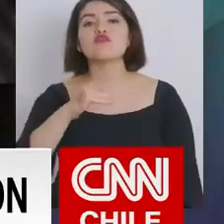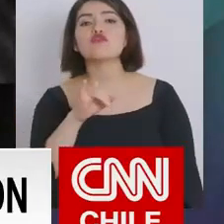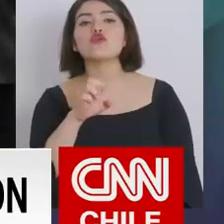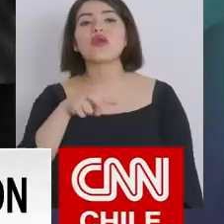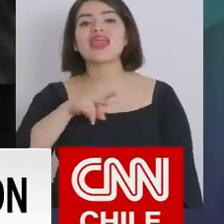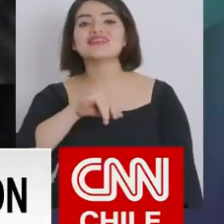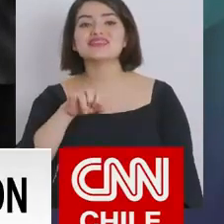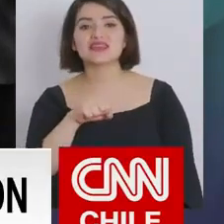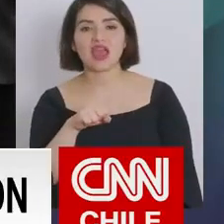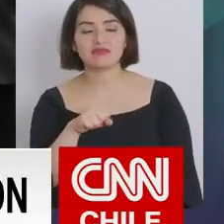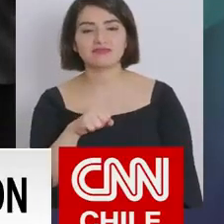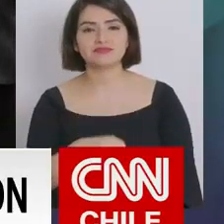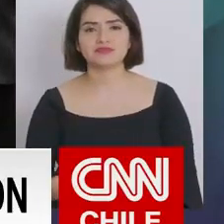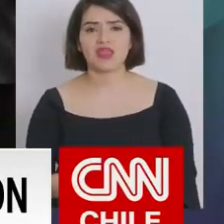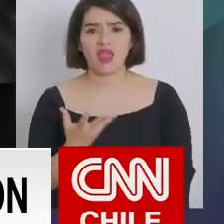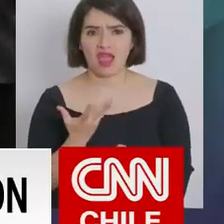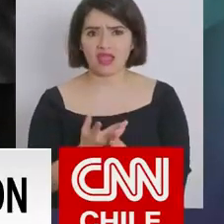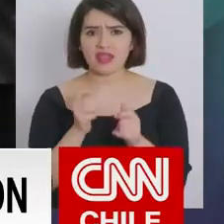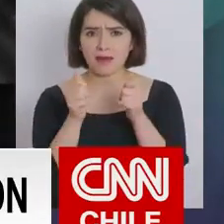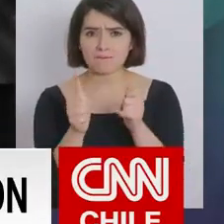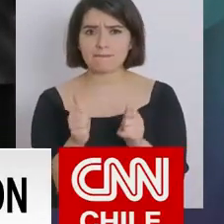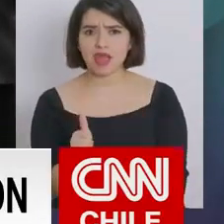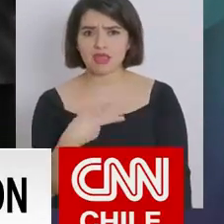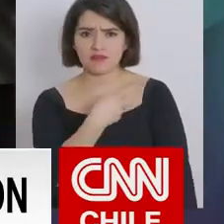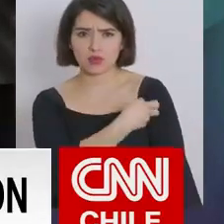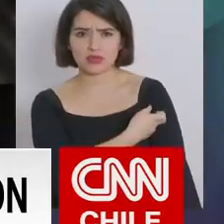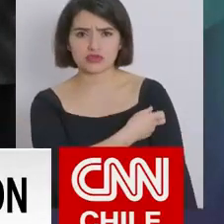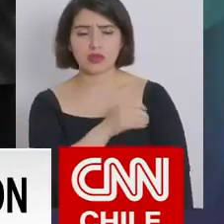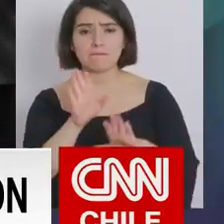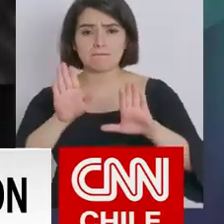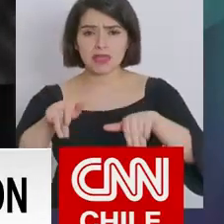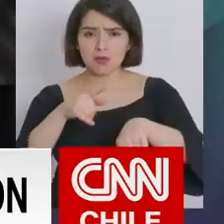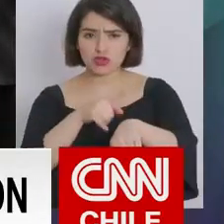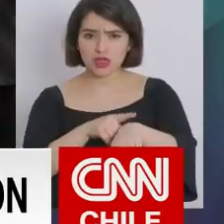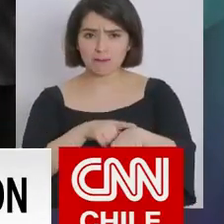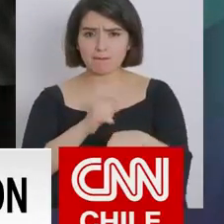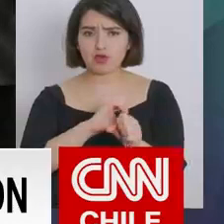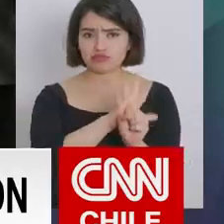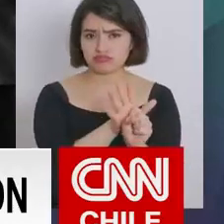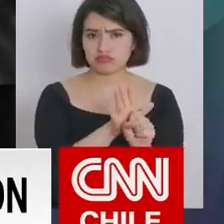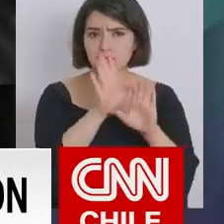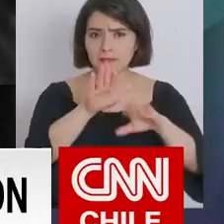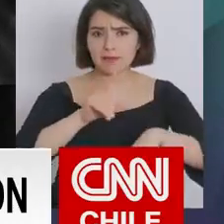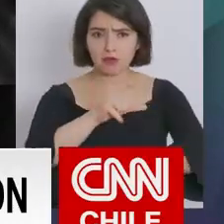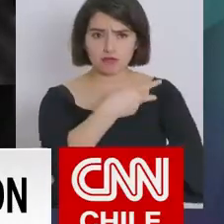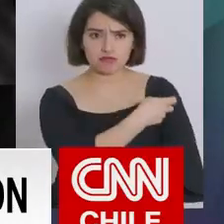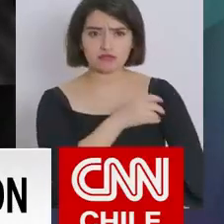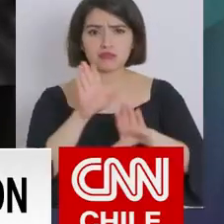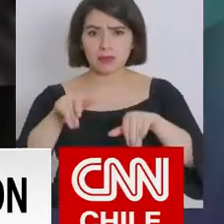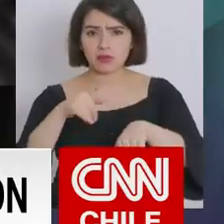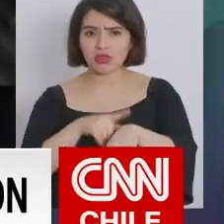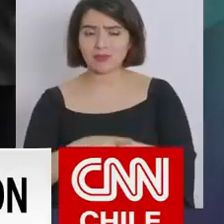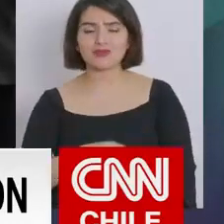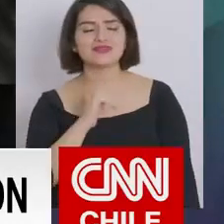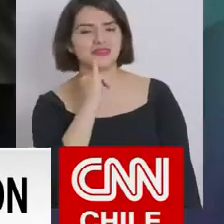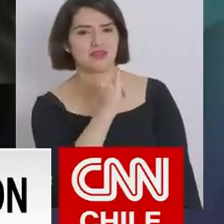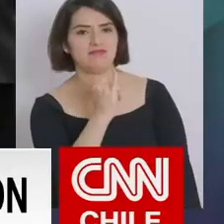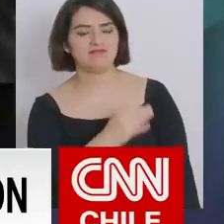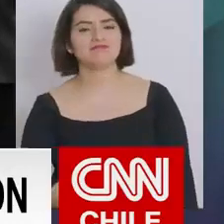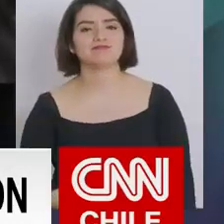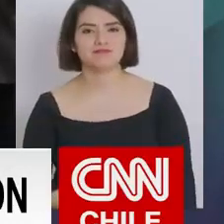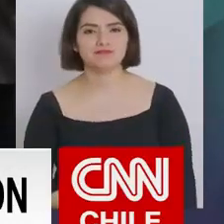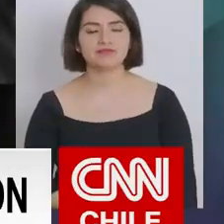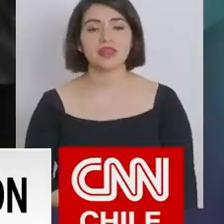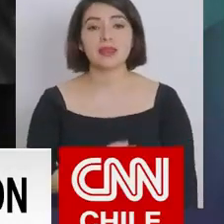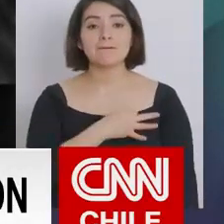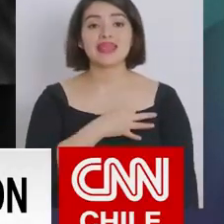¿Va a estar esta campaña en paralelo a lo que está ocurriendo hoy día con el COVID-19? Bueno, así es. Nosotros